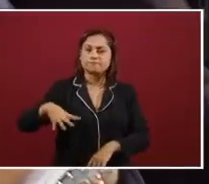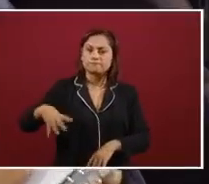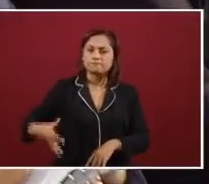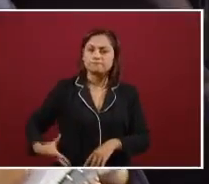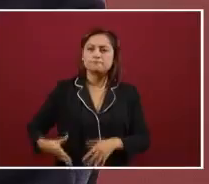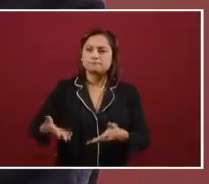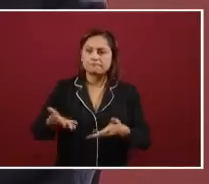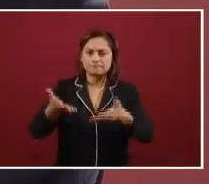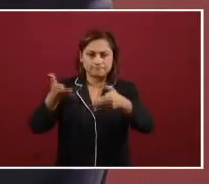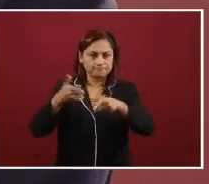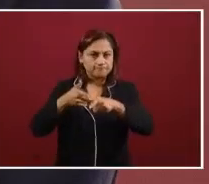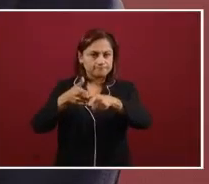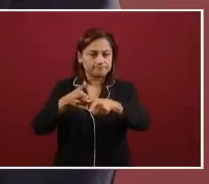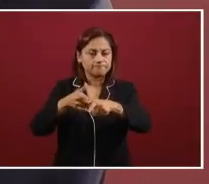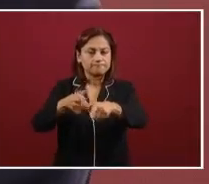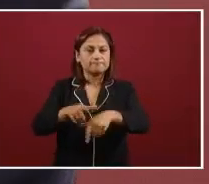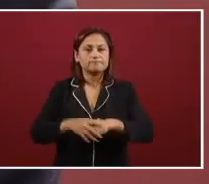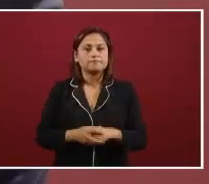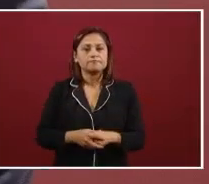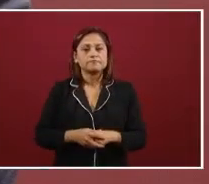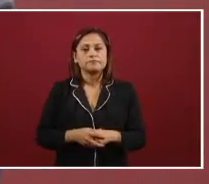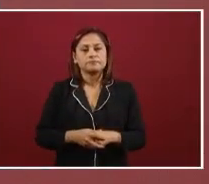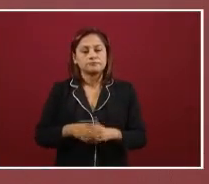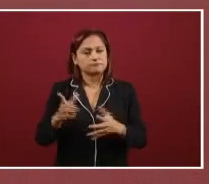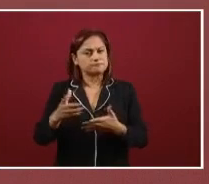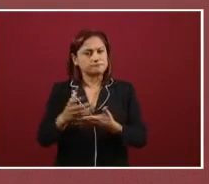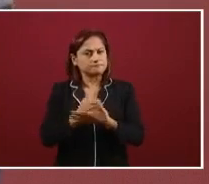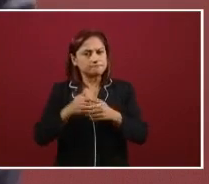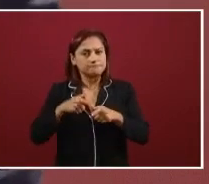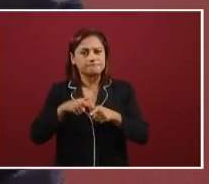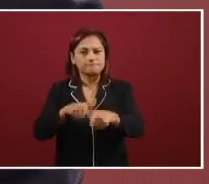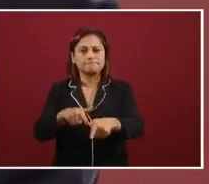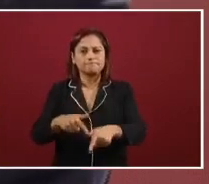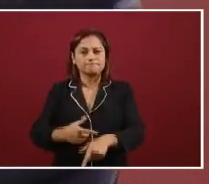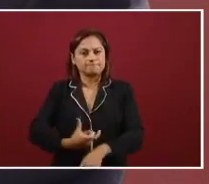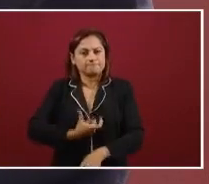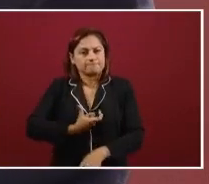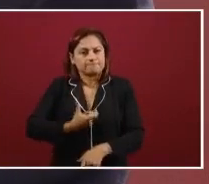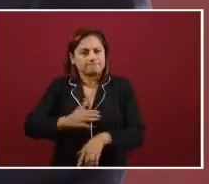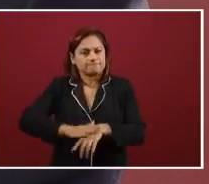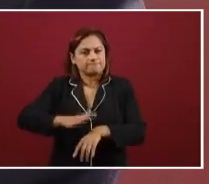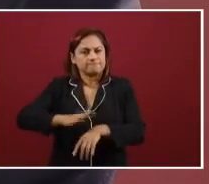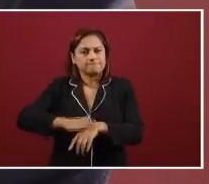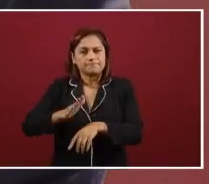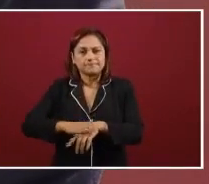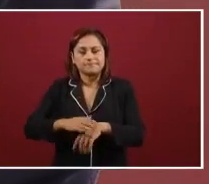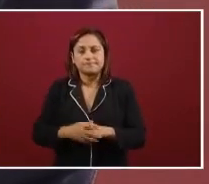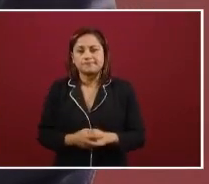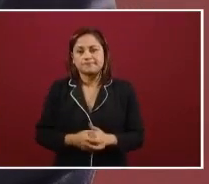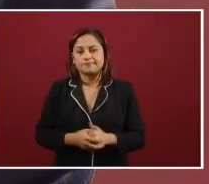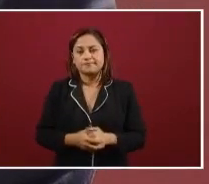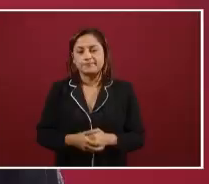Adelante, adelante, adelante. A seguir ganando medallas,